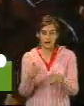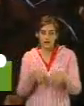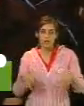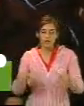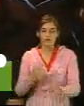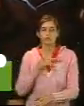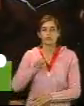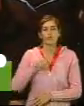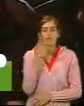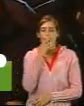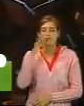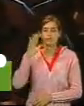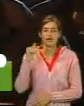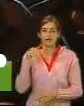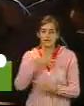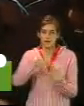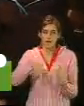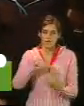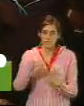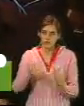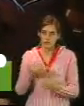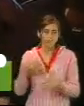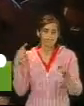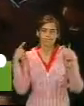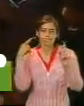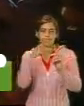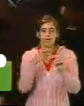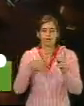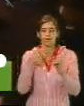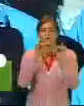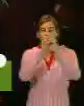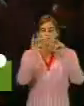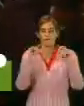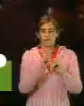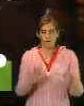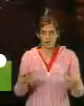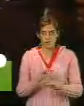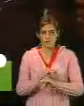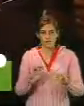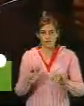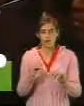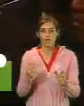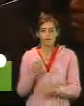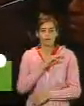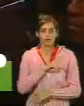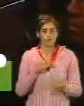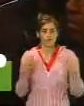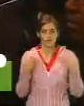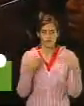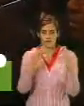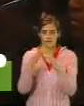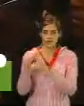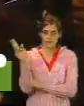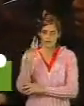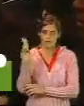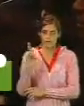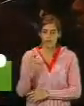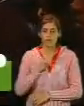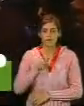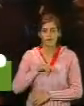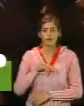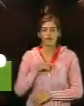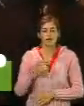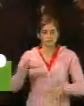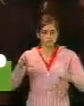estamos comprometidos con la revolución a fin de darle feliz término a la gran misión Vivienda Venezuela. Y para ello